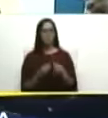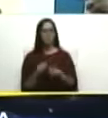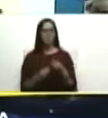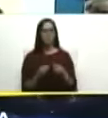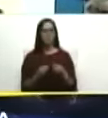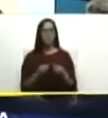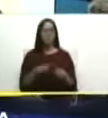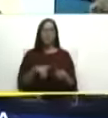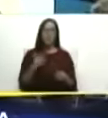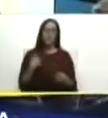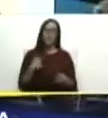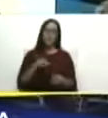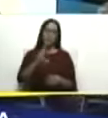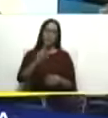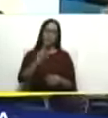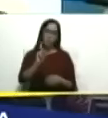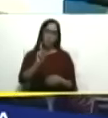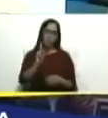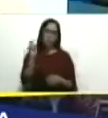poder tener un segundo semestre